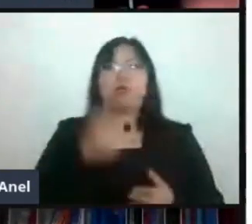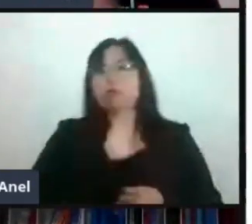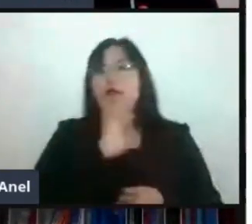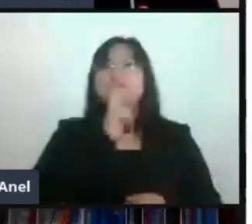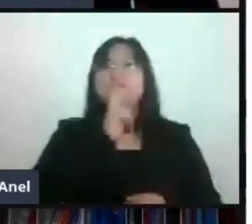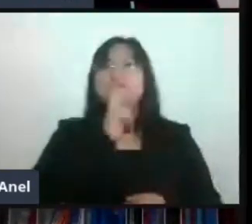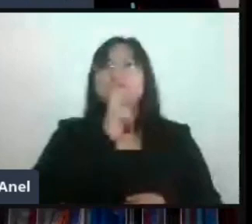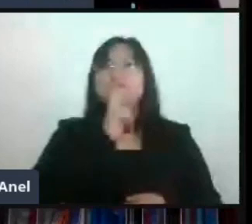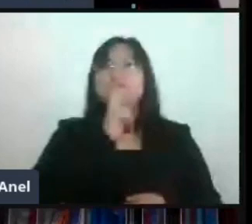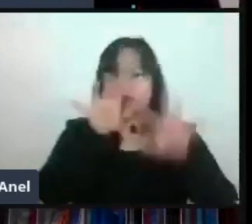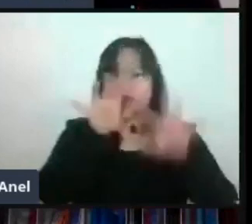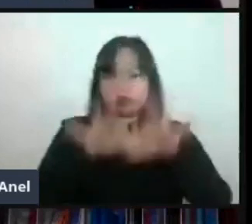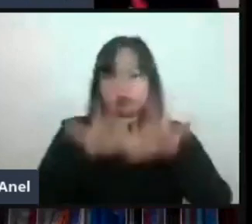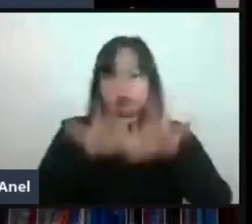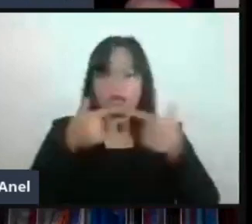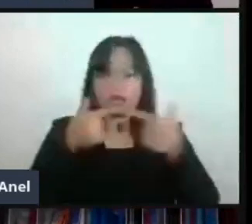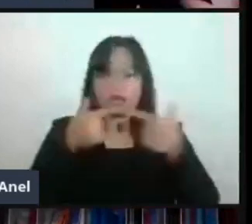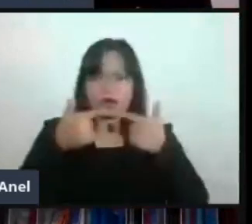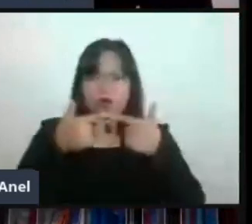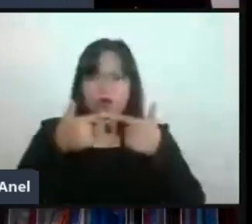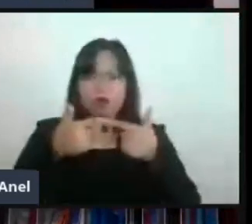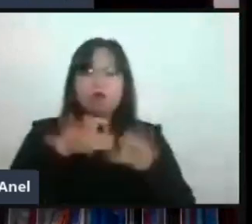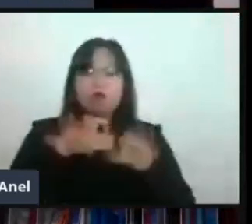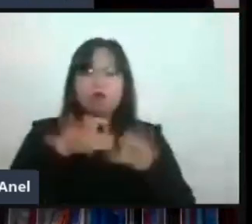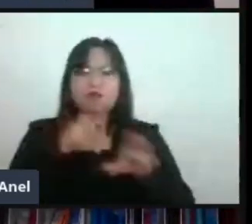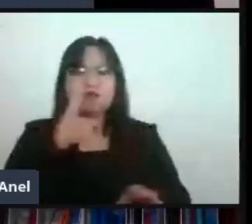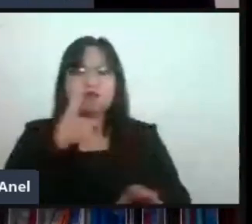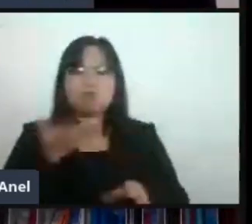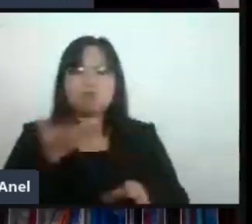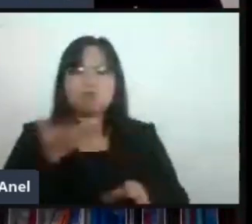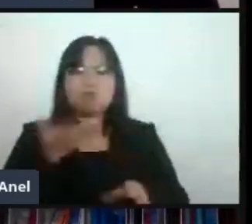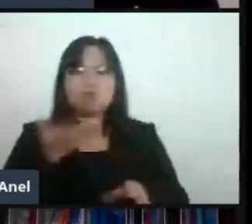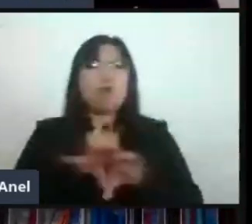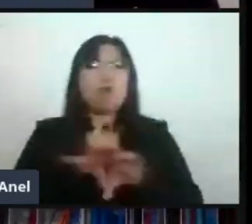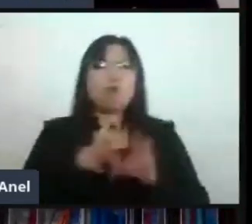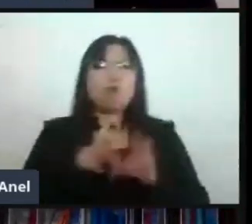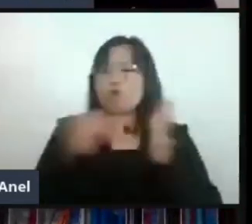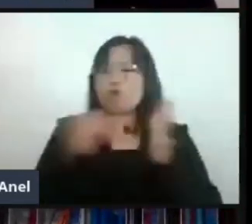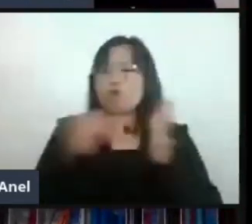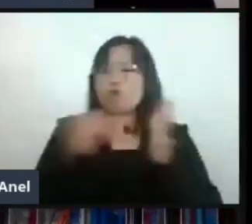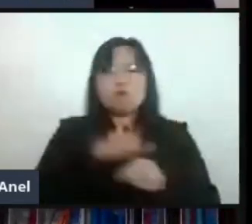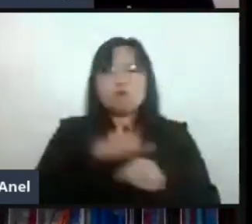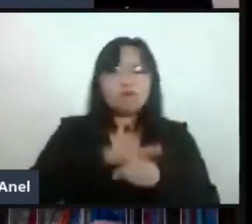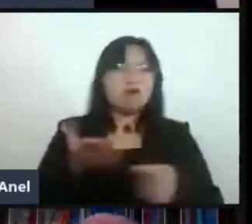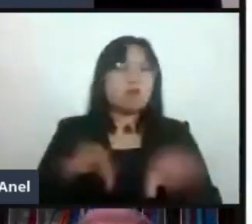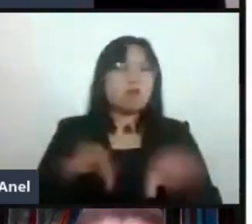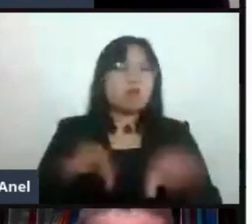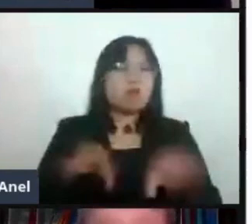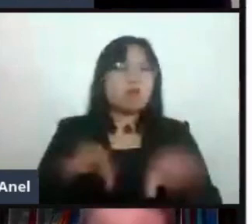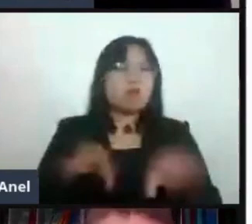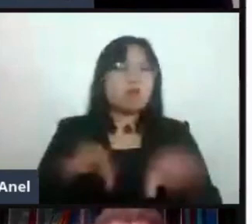va directamente a las calificaciones o cómo funciona eso? Ah, bueno, depende.